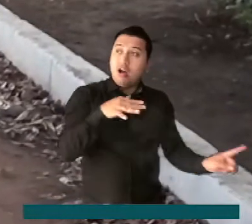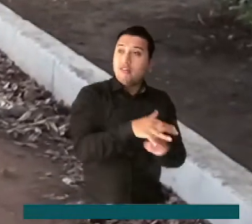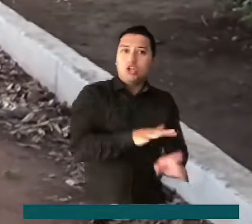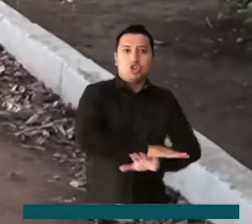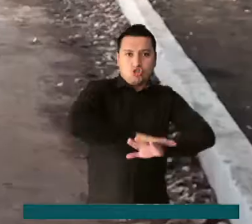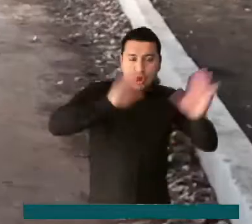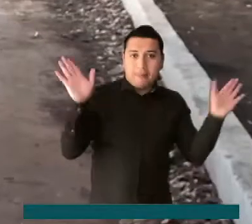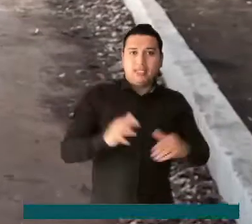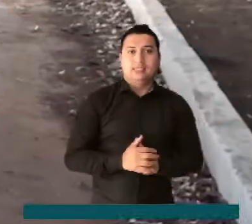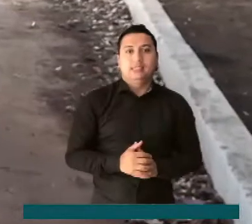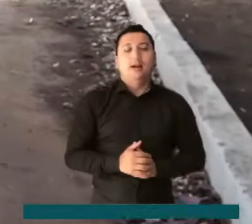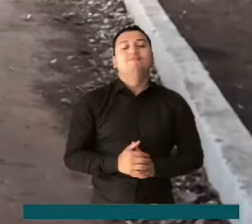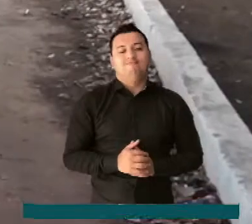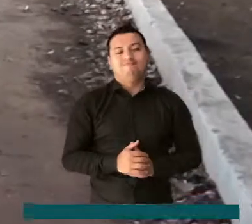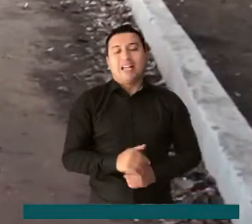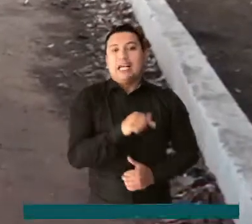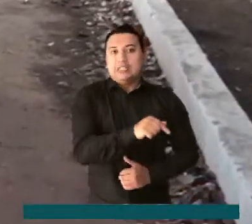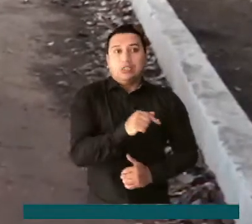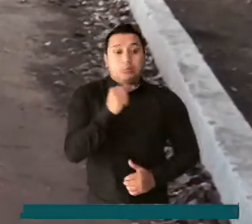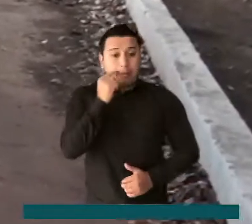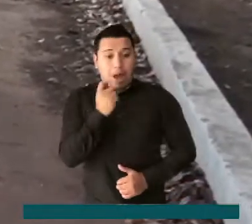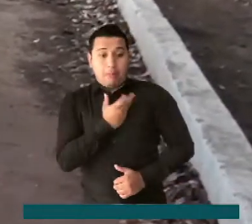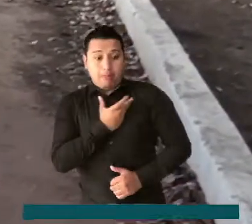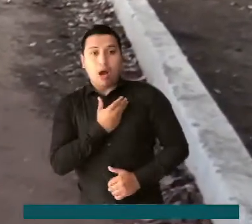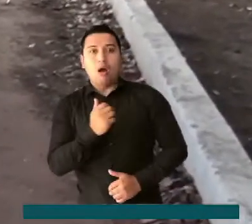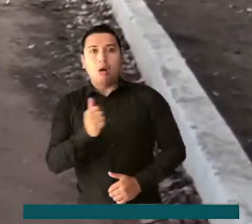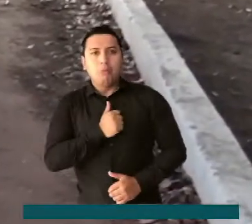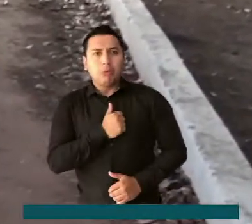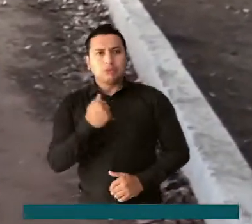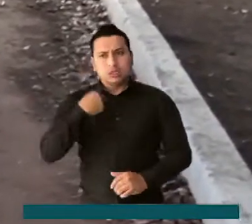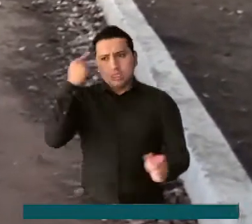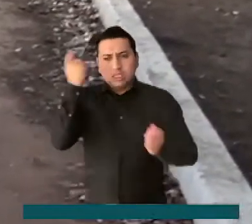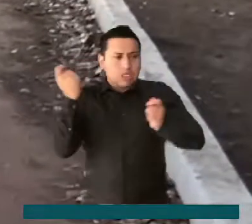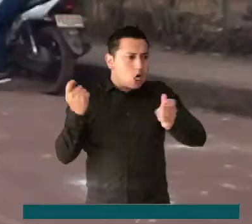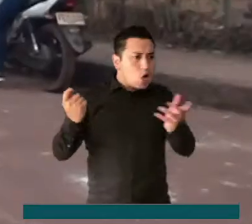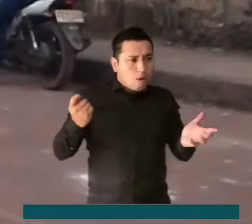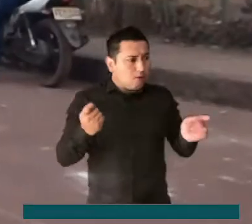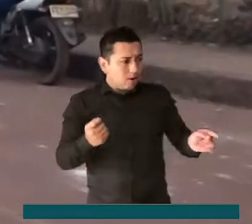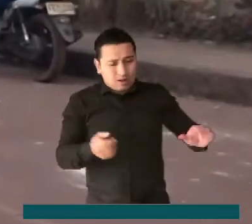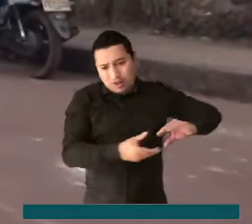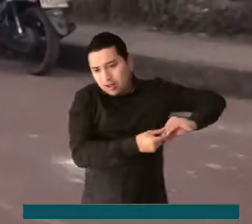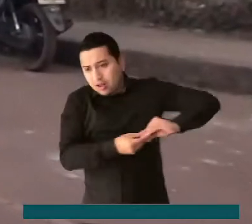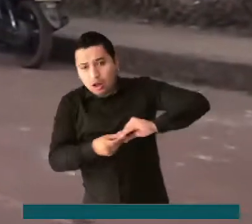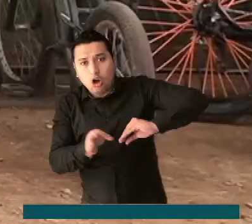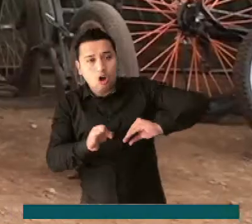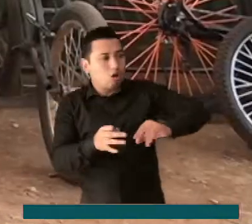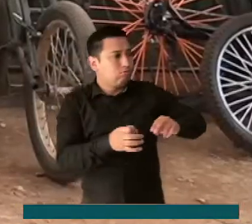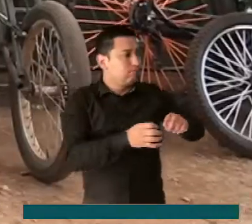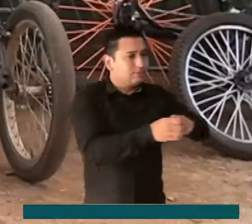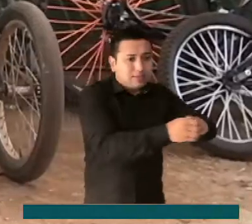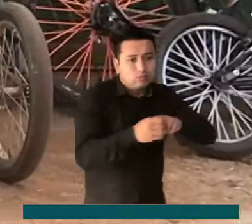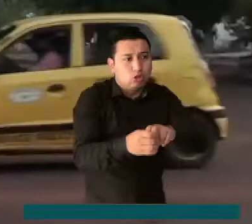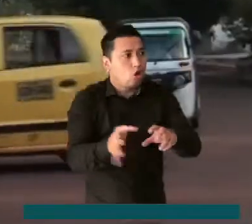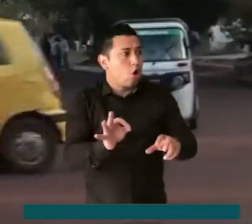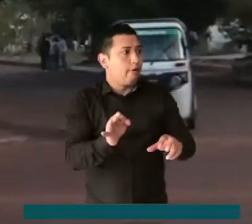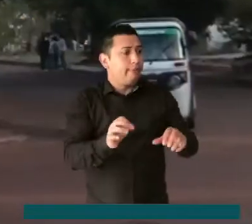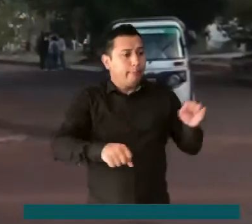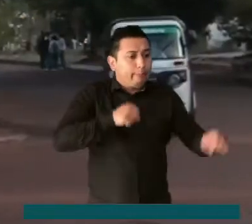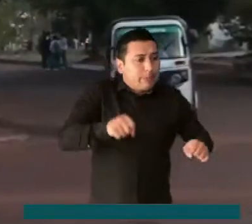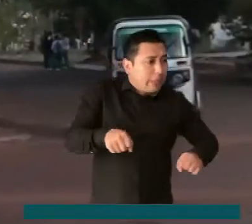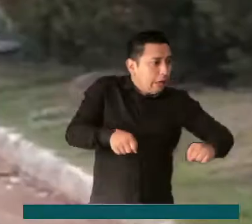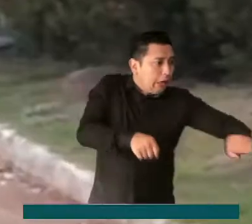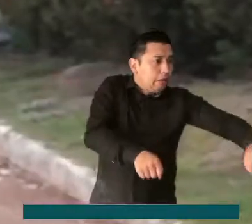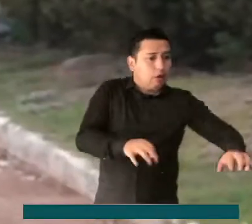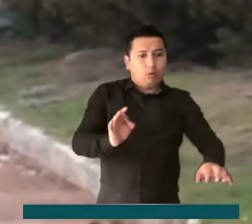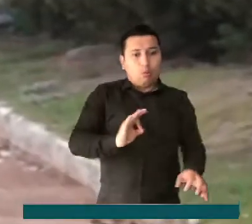situación deben ingeniárselas por sus propios medios para que sus hijos no falten a clases. Muchos no cuentan con un transporte propio, por lo que en bicicletas, transporte